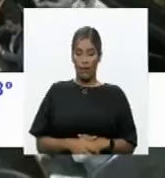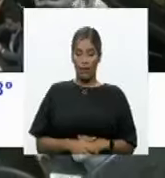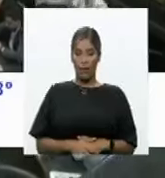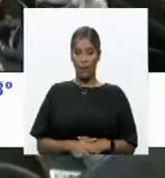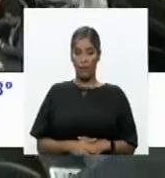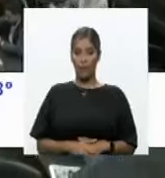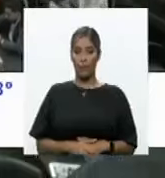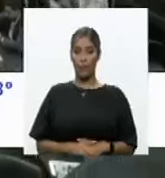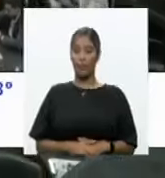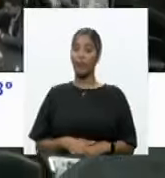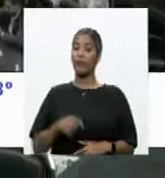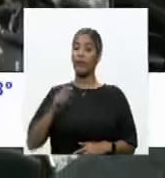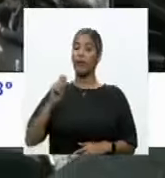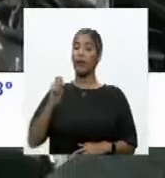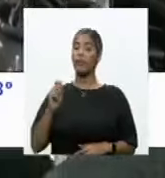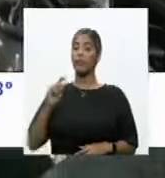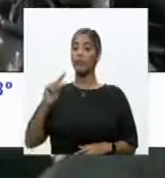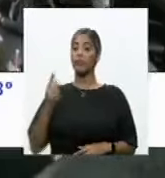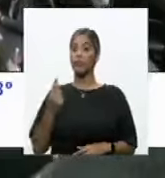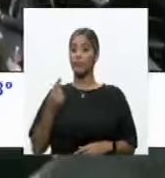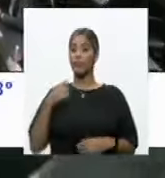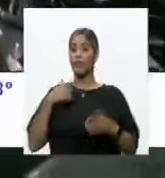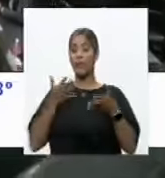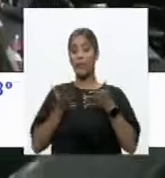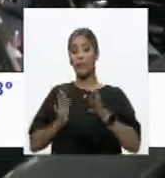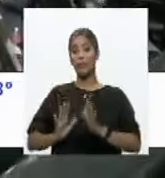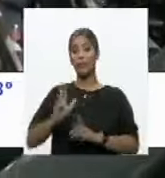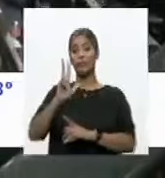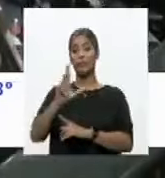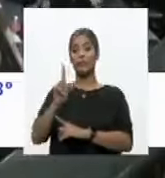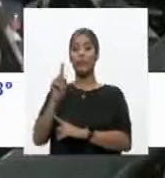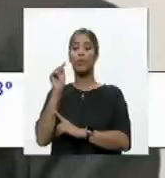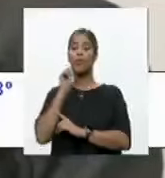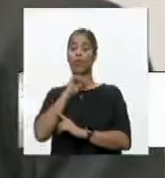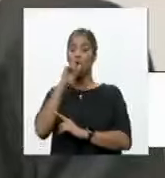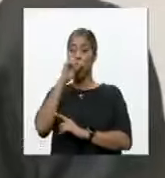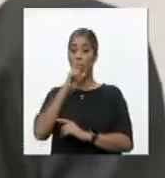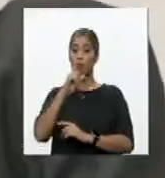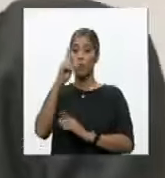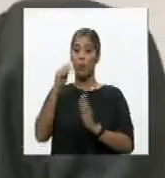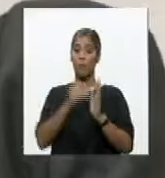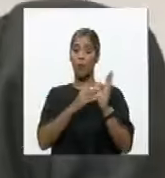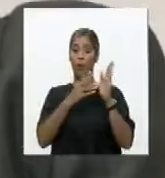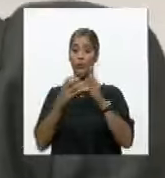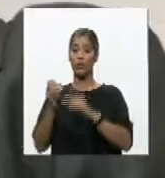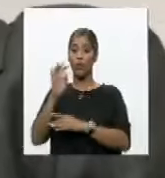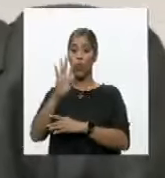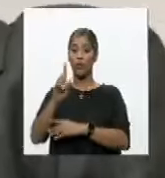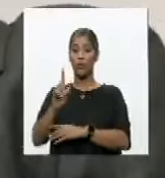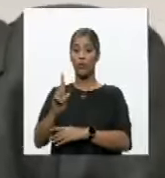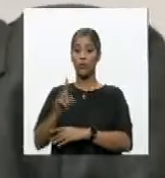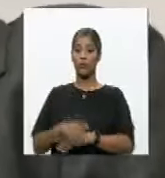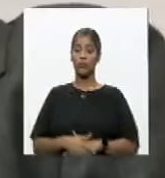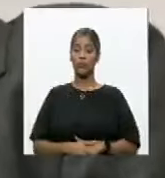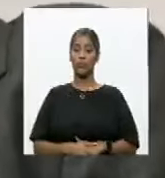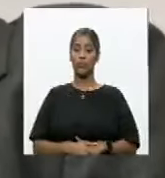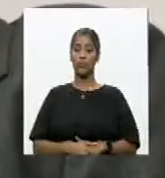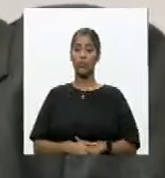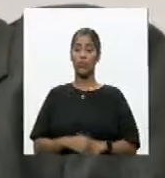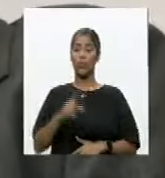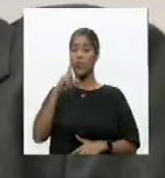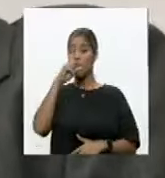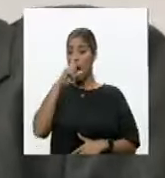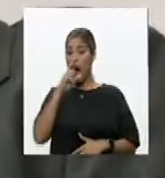Alí Primera nace un 31 de octubre del año 1941. Tenía un año que